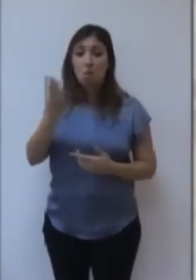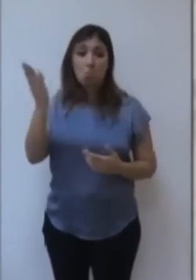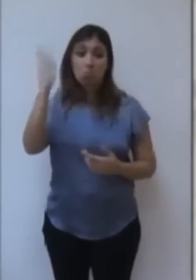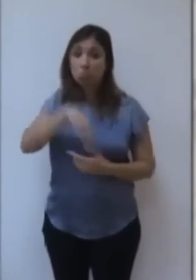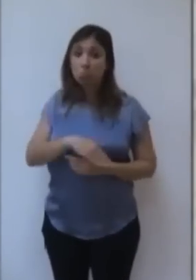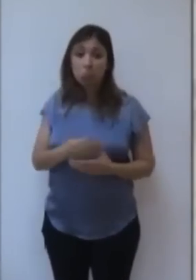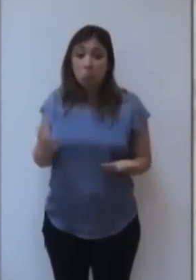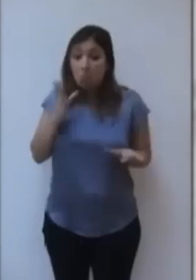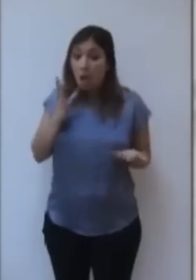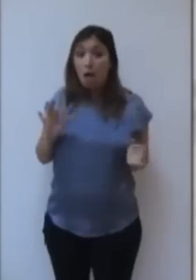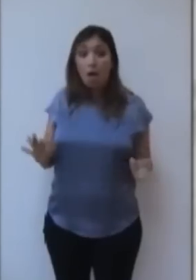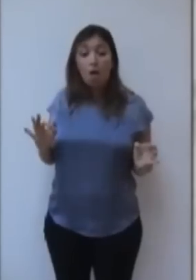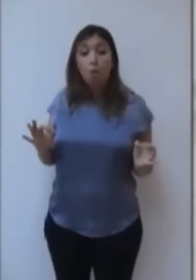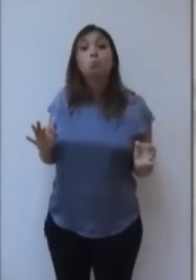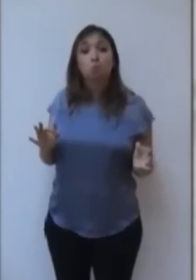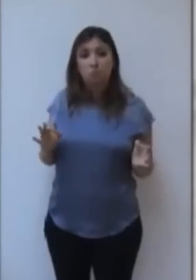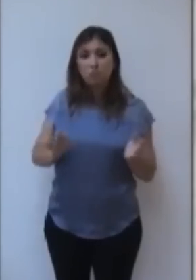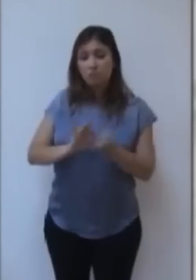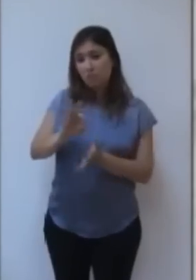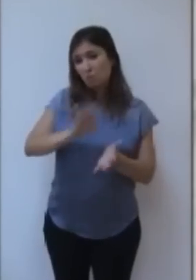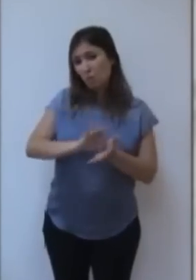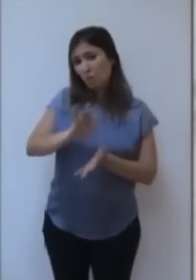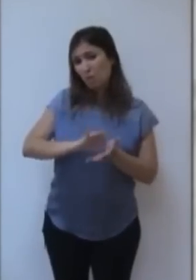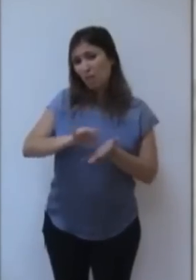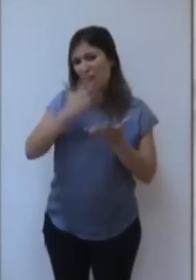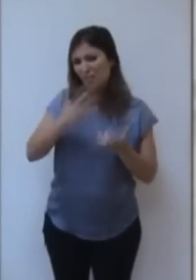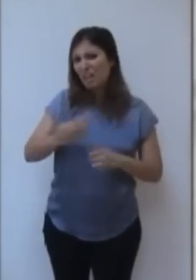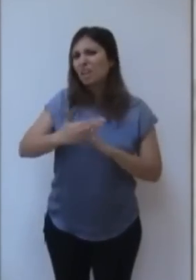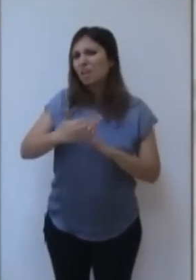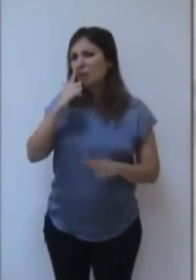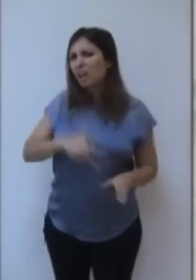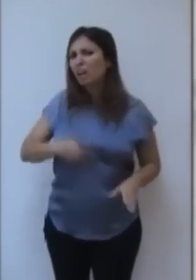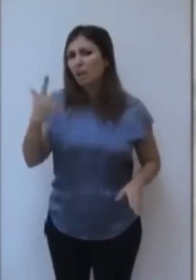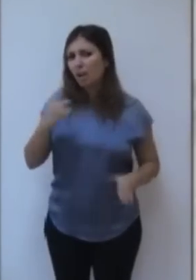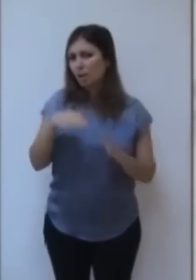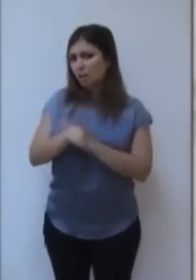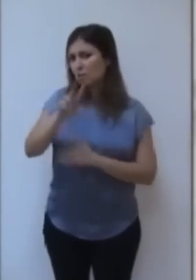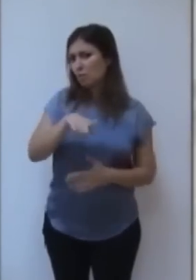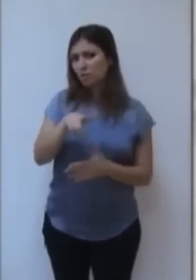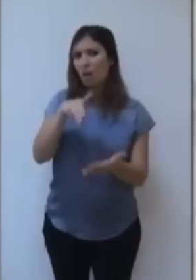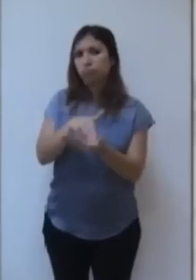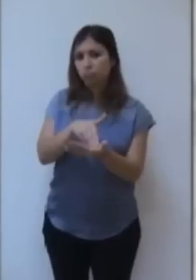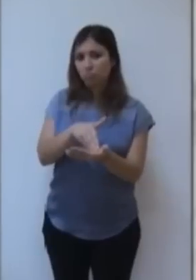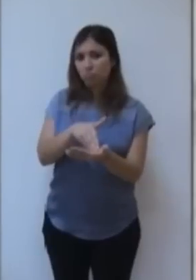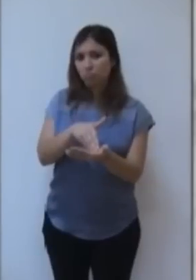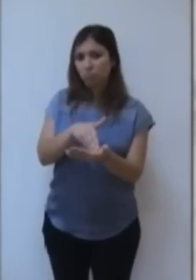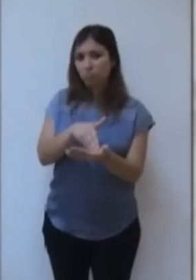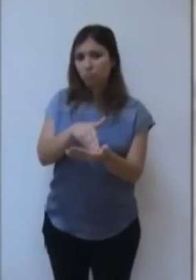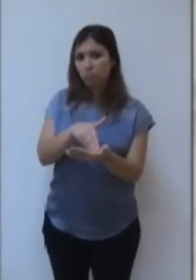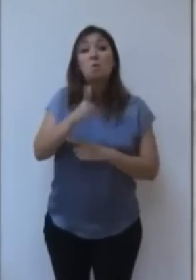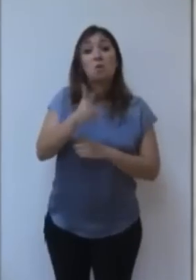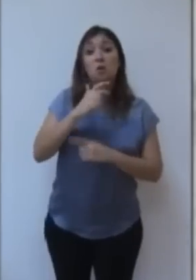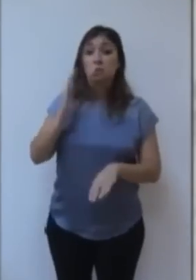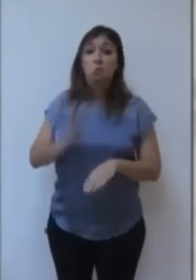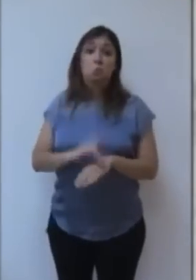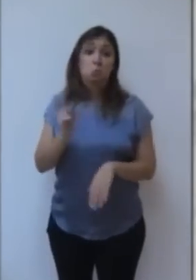sea así, ¿no? Hoy por hoy tenemos un montón de servicios de uso general que no son accesibles, y por lo tanto pues no se está cumpliendo ese derecho